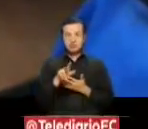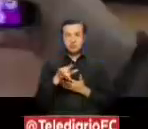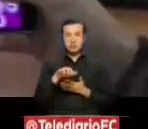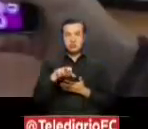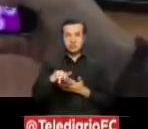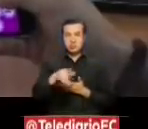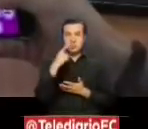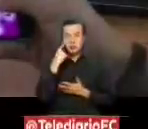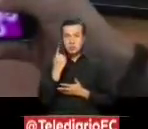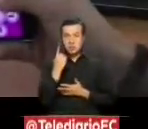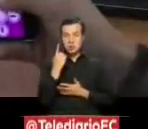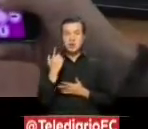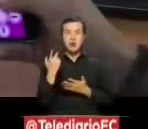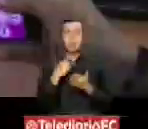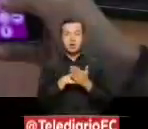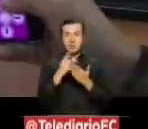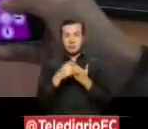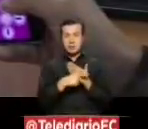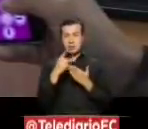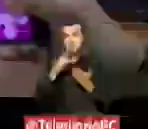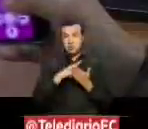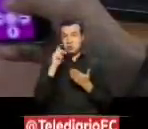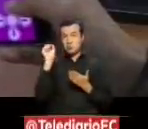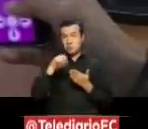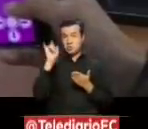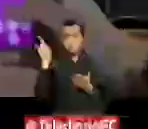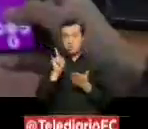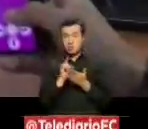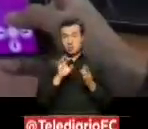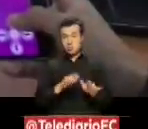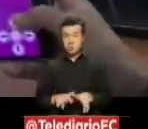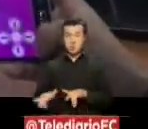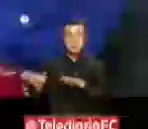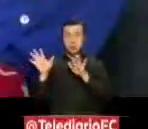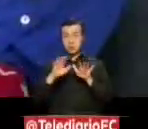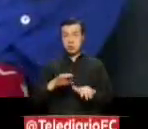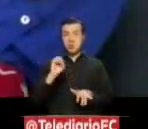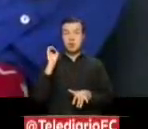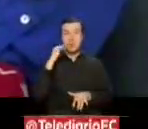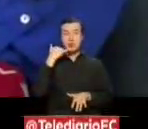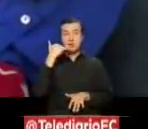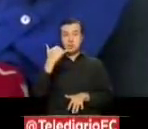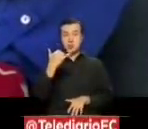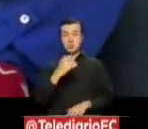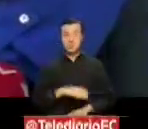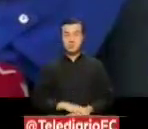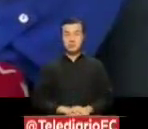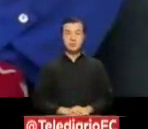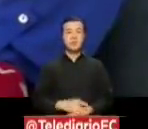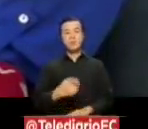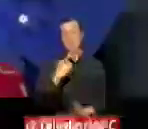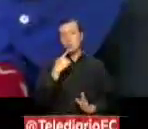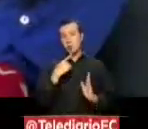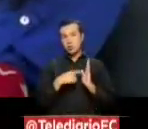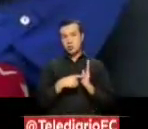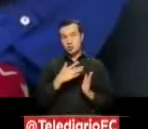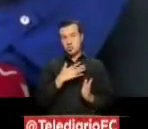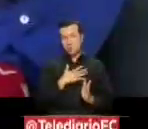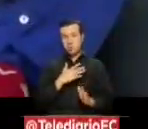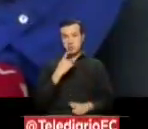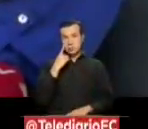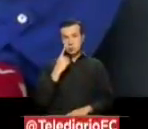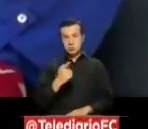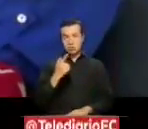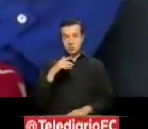ello desarrolló una aplicación que se la puede descargar en la computadora o en el celular. Si yo presiono